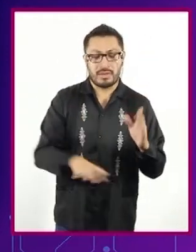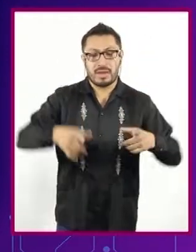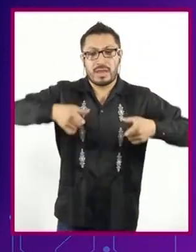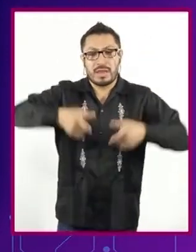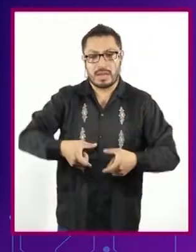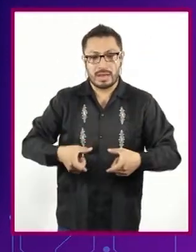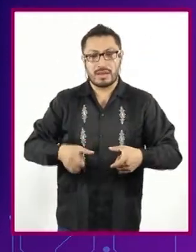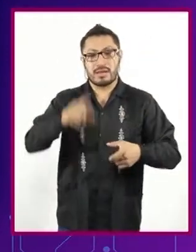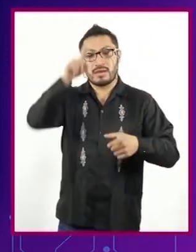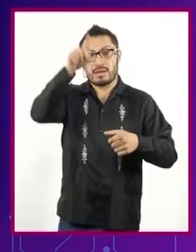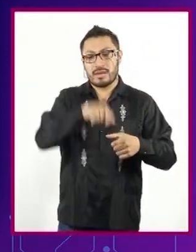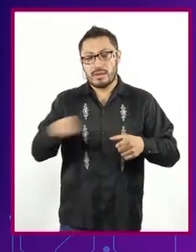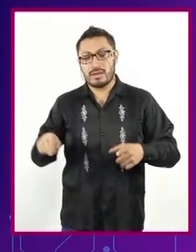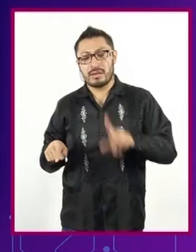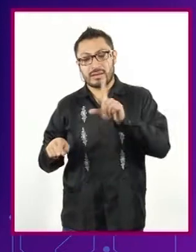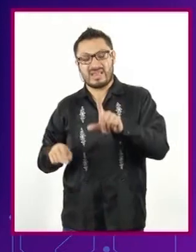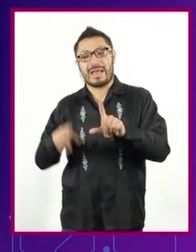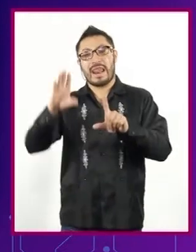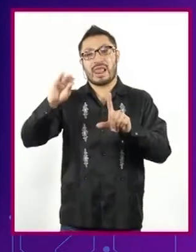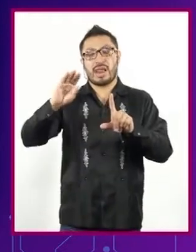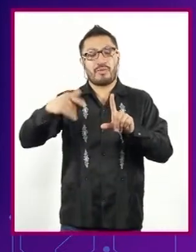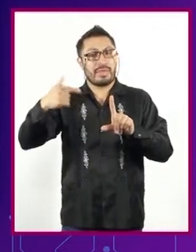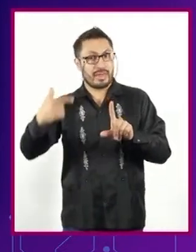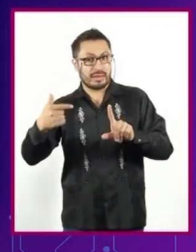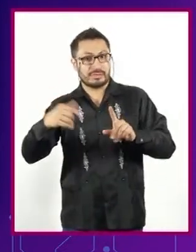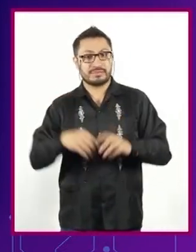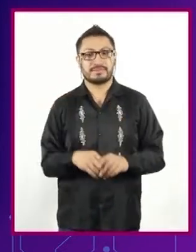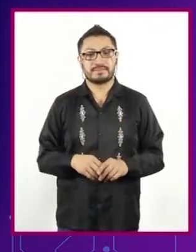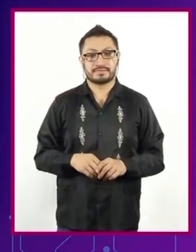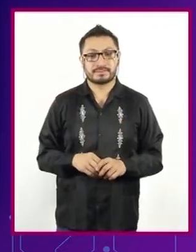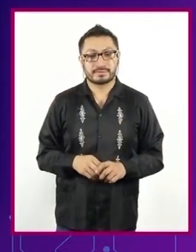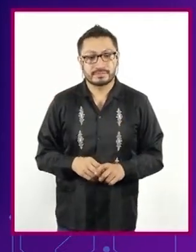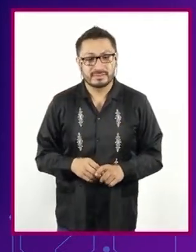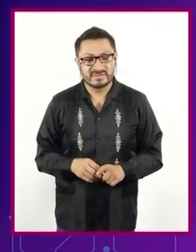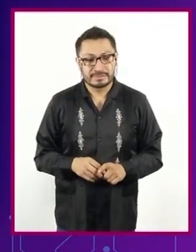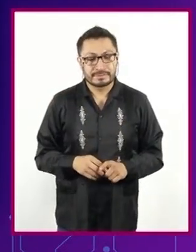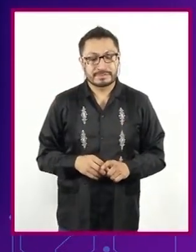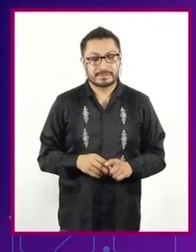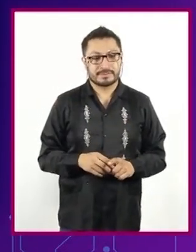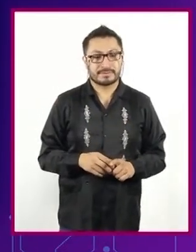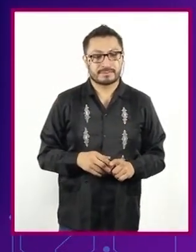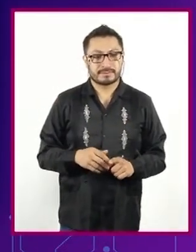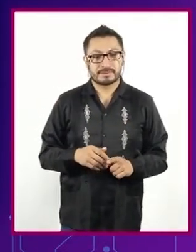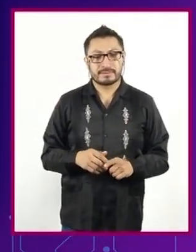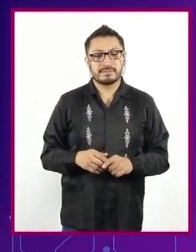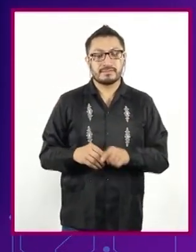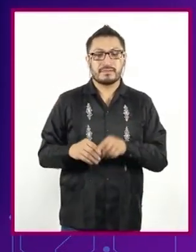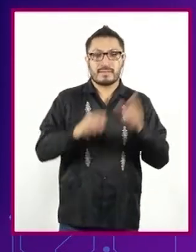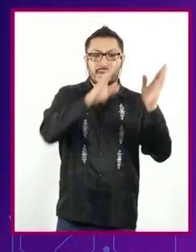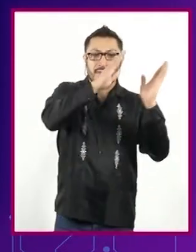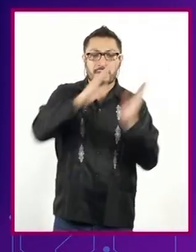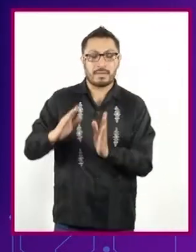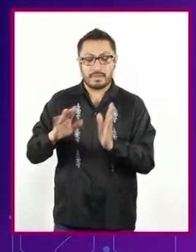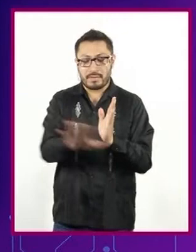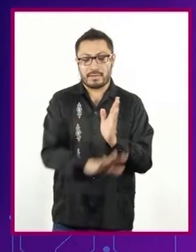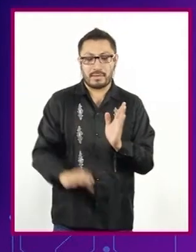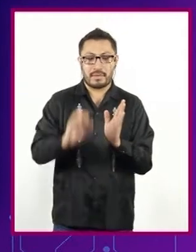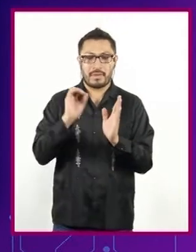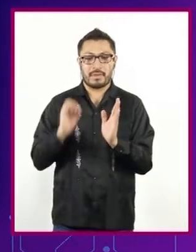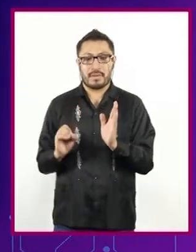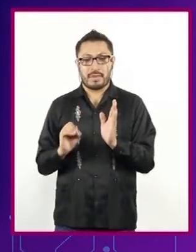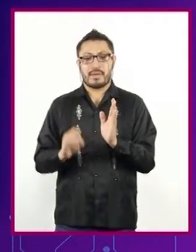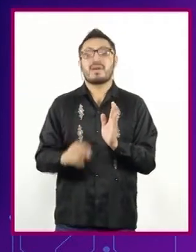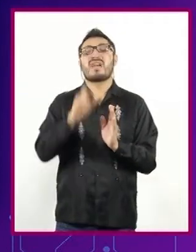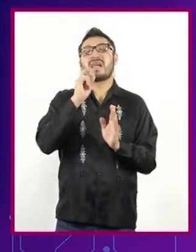la base y el eje es de 90 grados. El cilindro oblicuo de base circular es